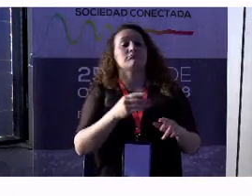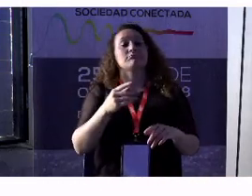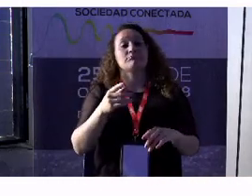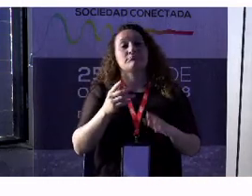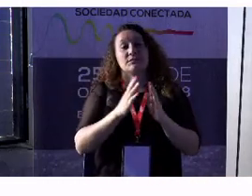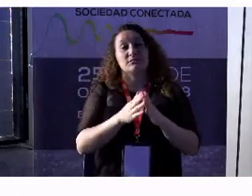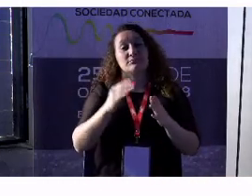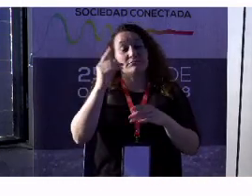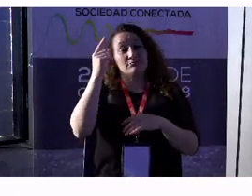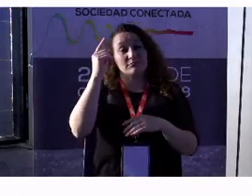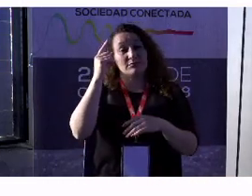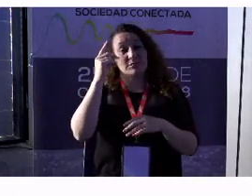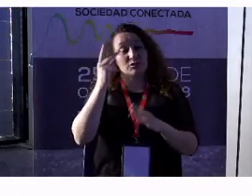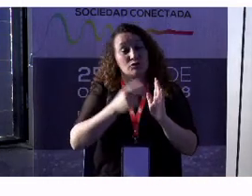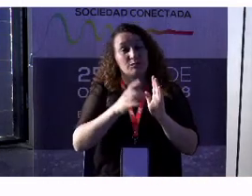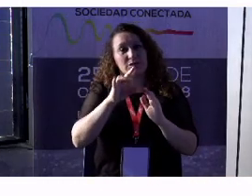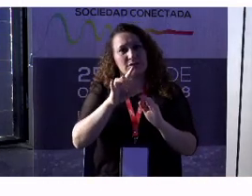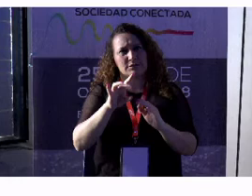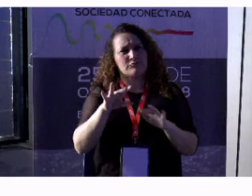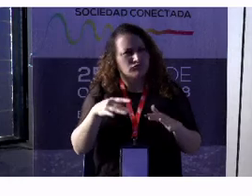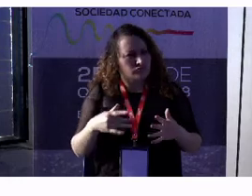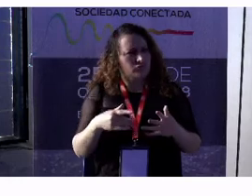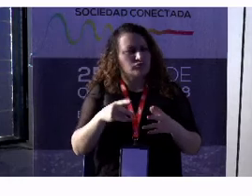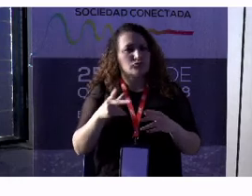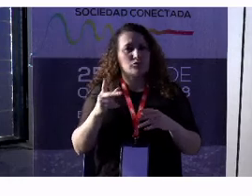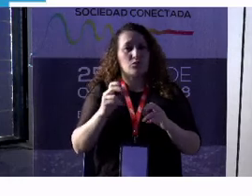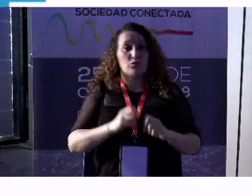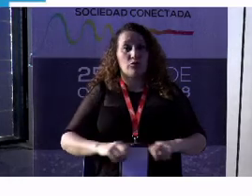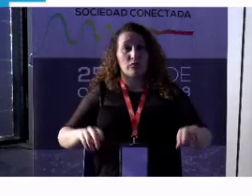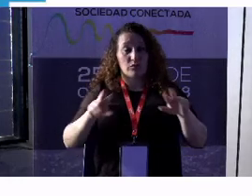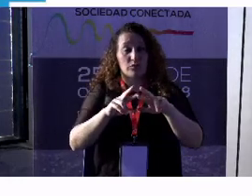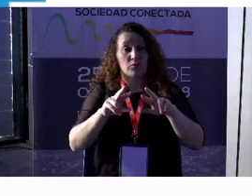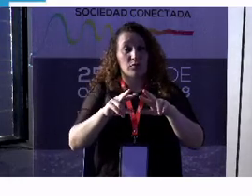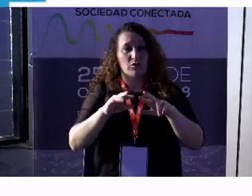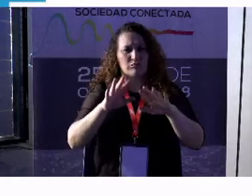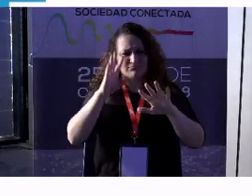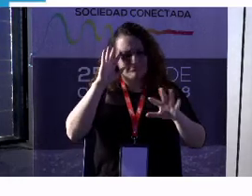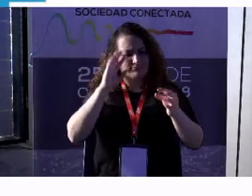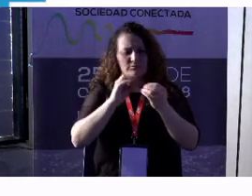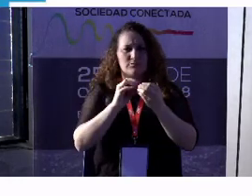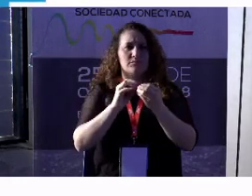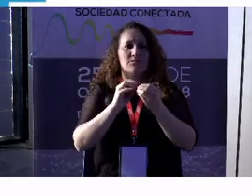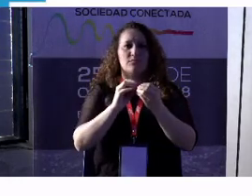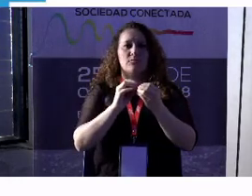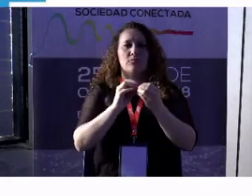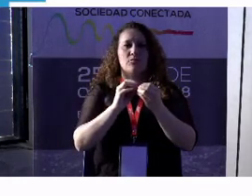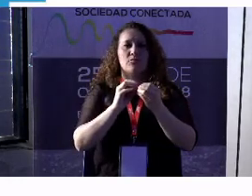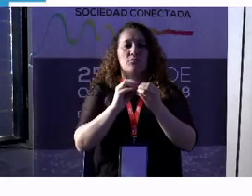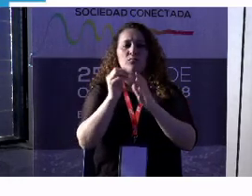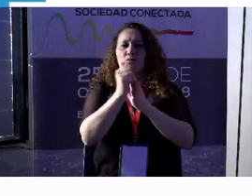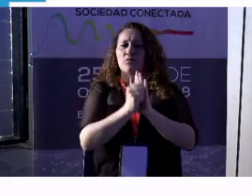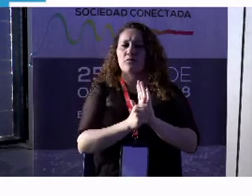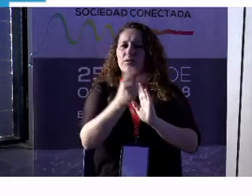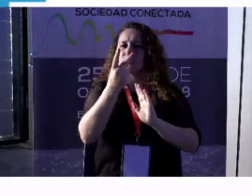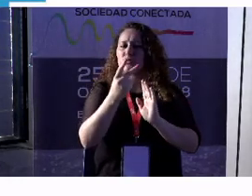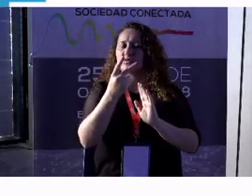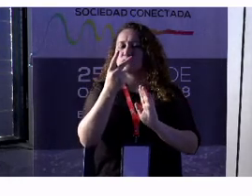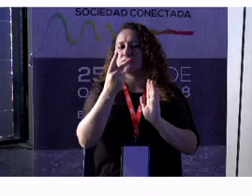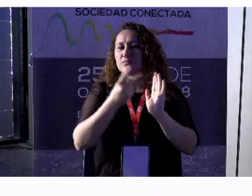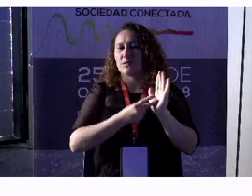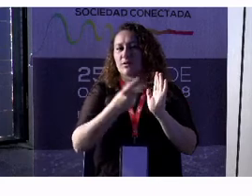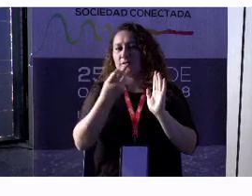los líderes mundiales adoptaron en el seno de Naciones Unidas un acuerdo la agenda 2030 y los objetivos de desarrollo